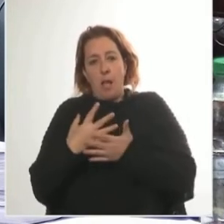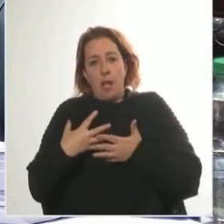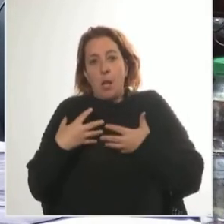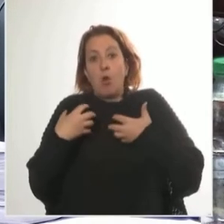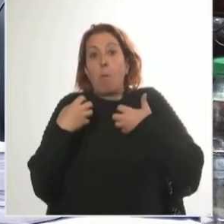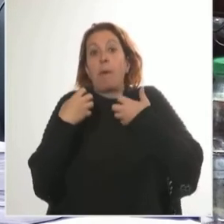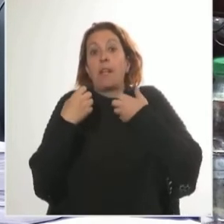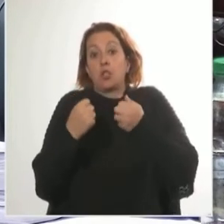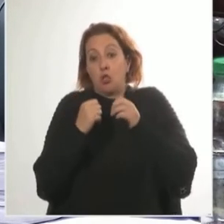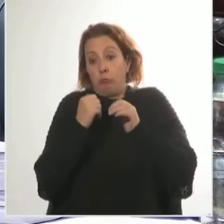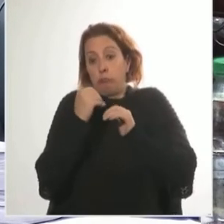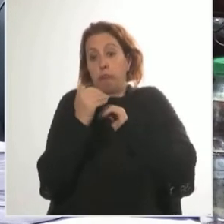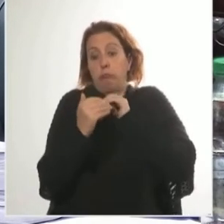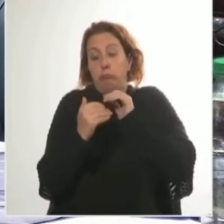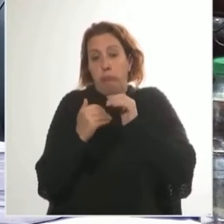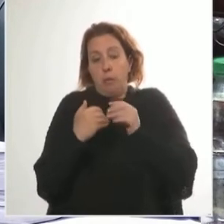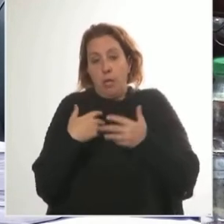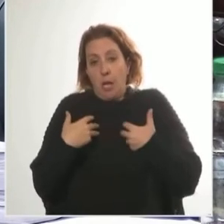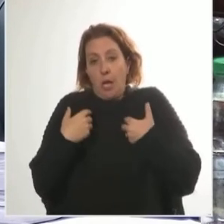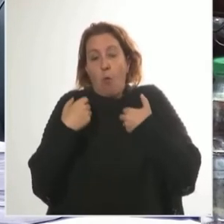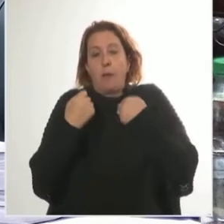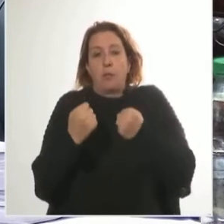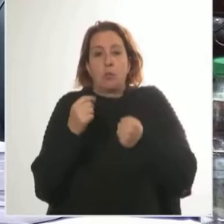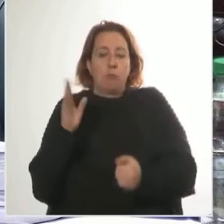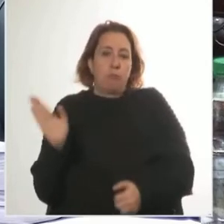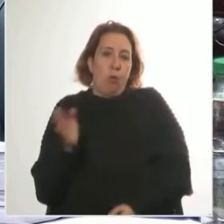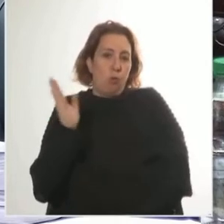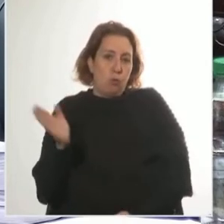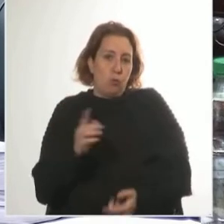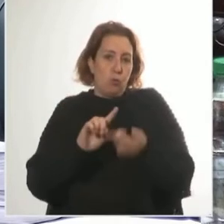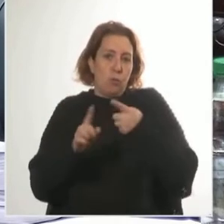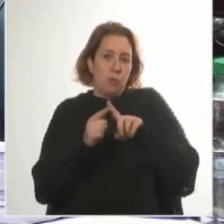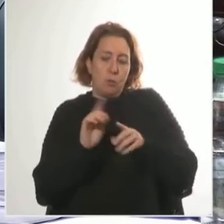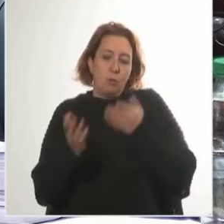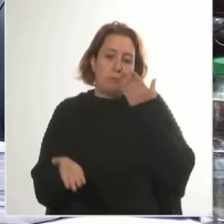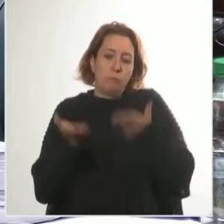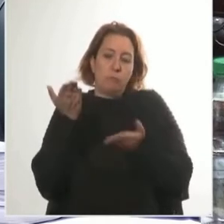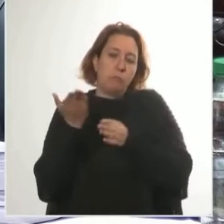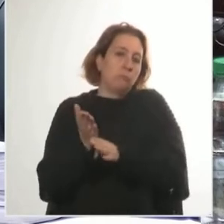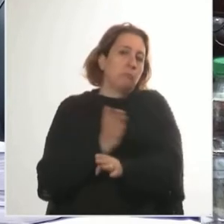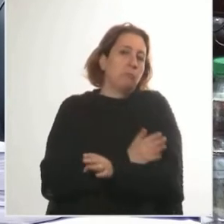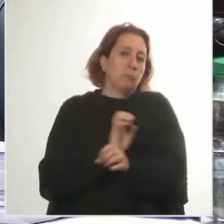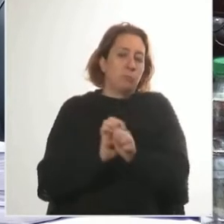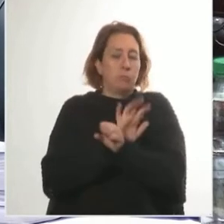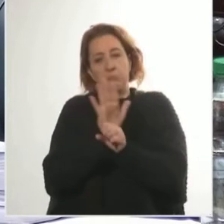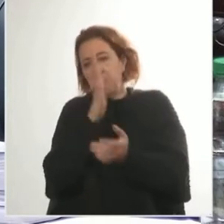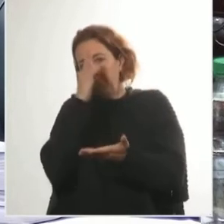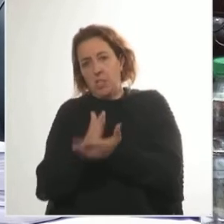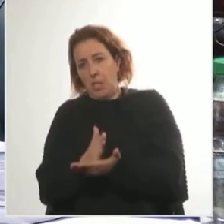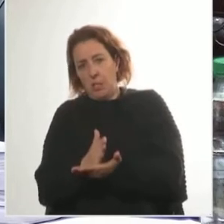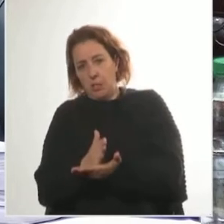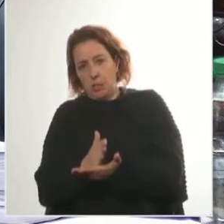recuperación de la producción comparados con los niveles prepandemia. Mitad de tabla.